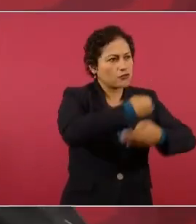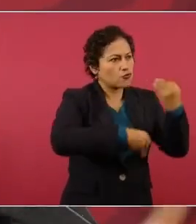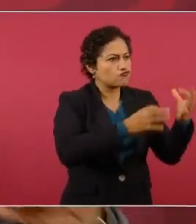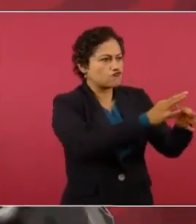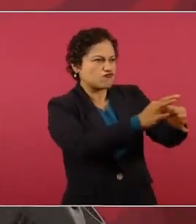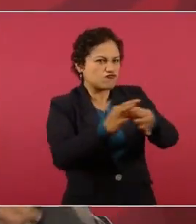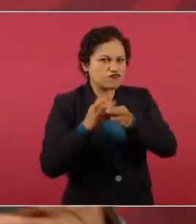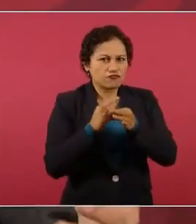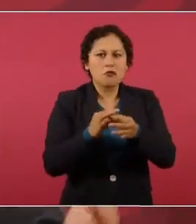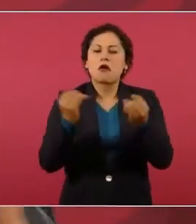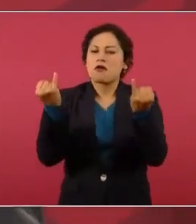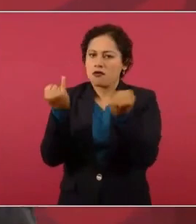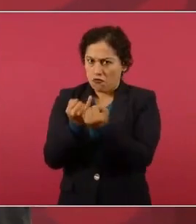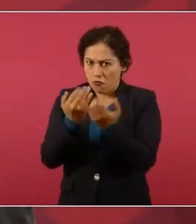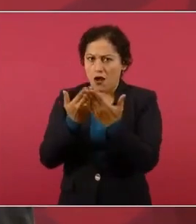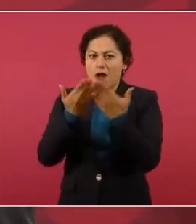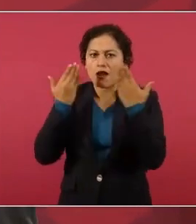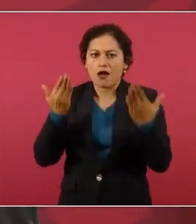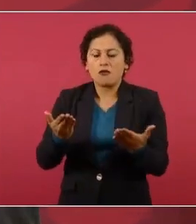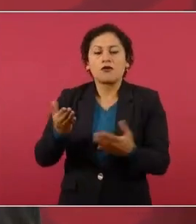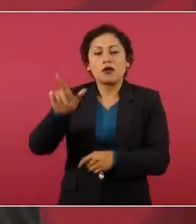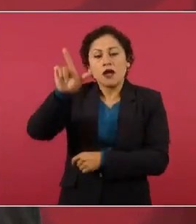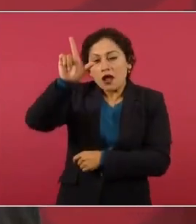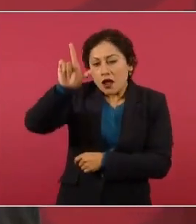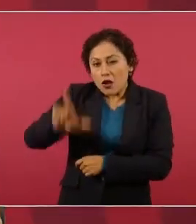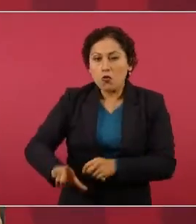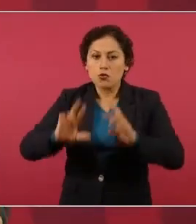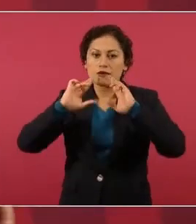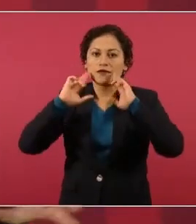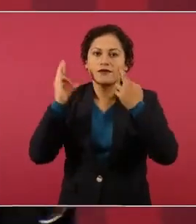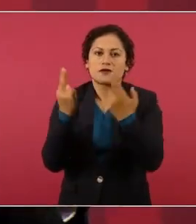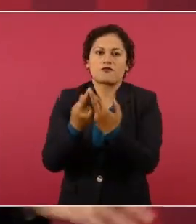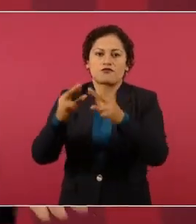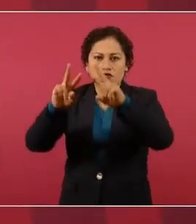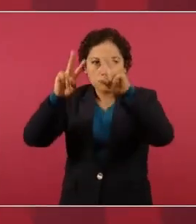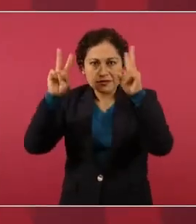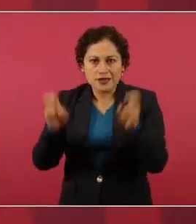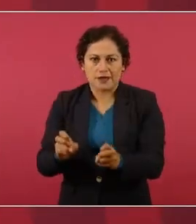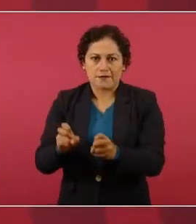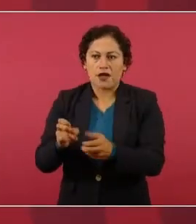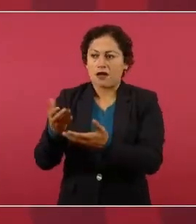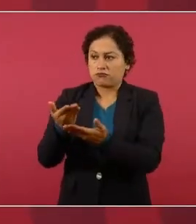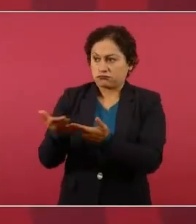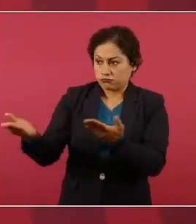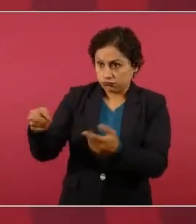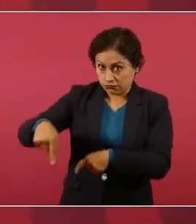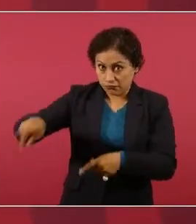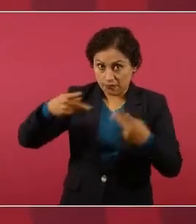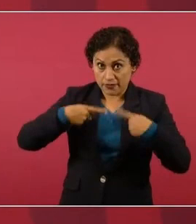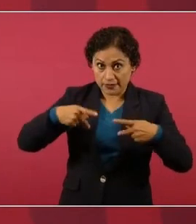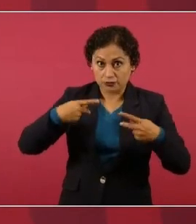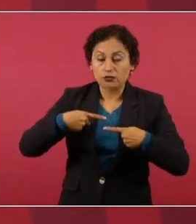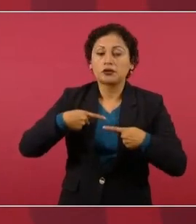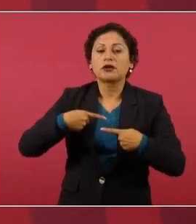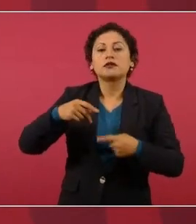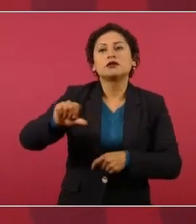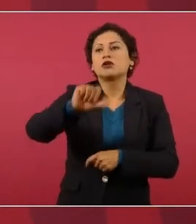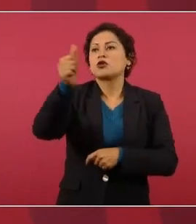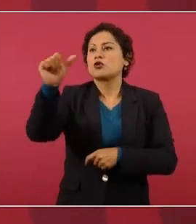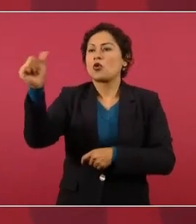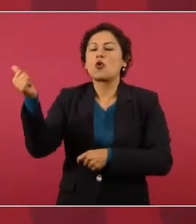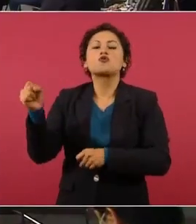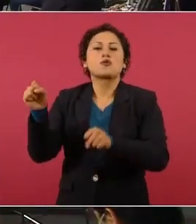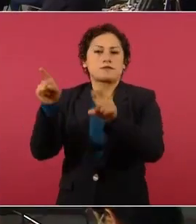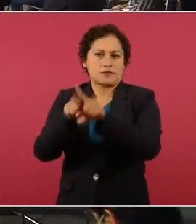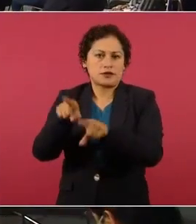Nos reunimos todos los lunes, los que estamos aquí, más otros